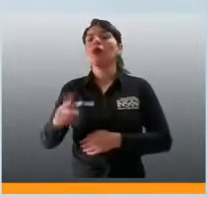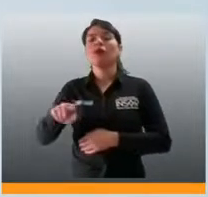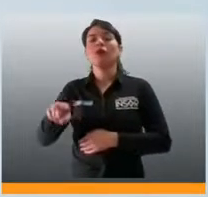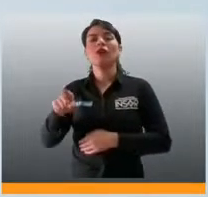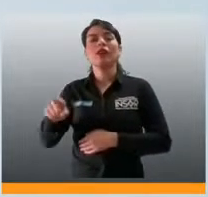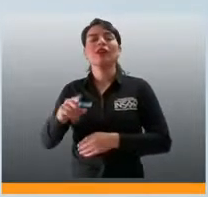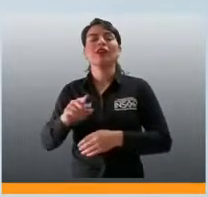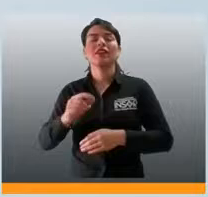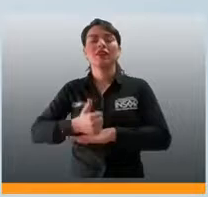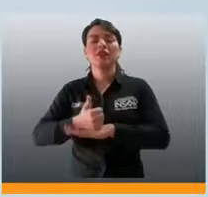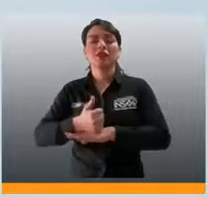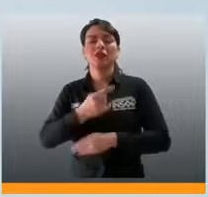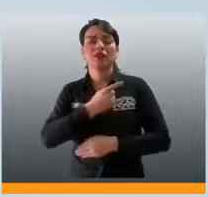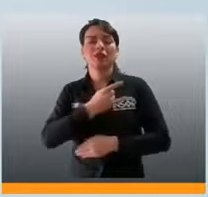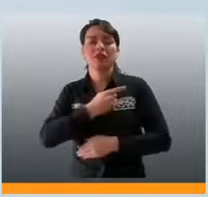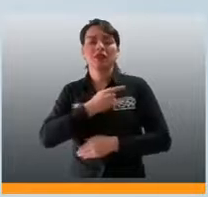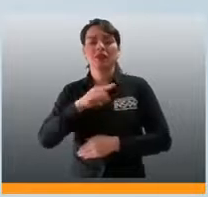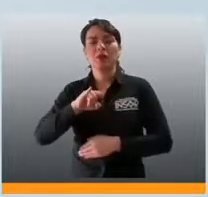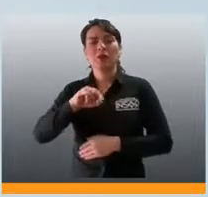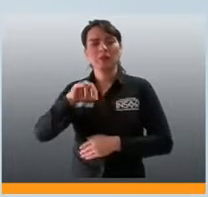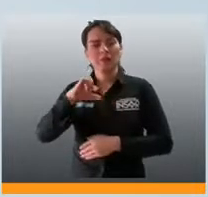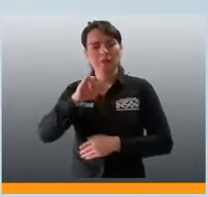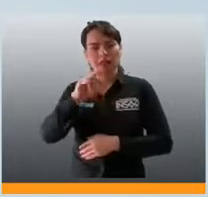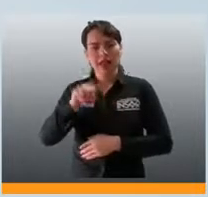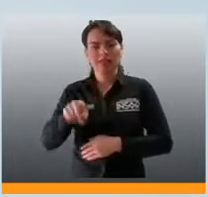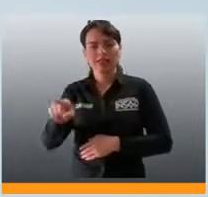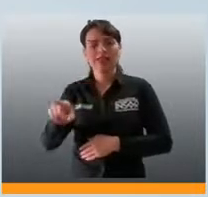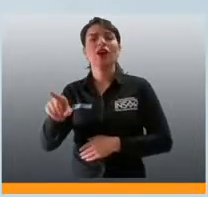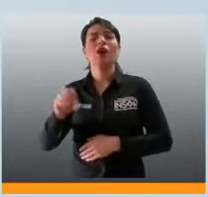Oscar Orlando Porras,